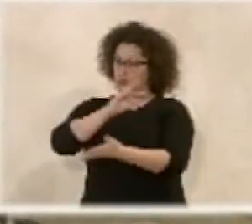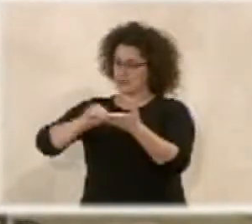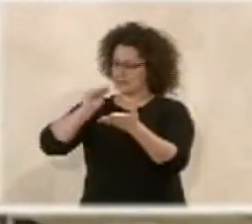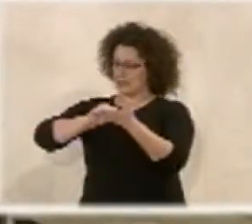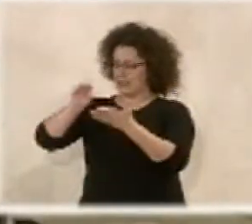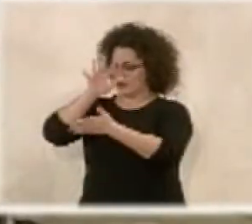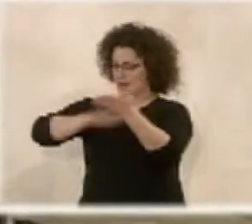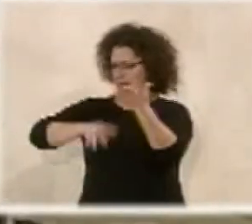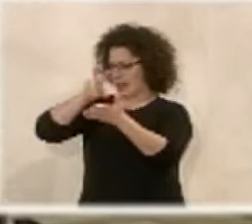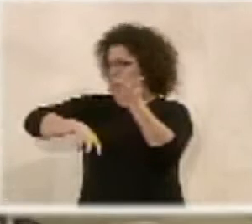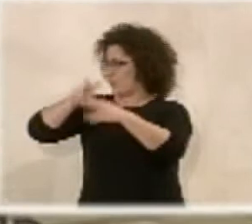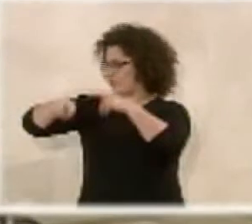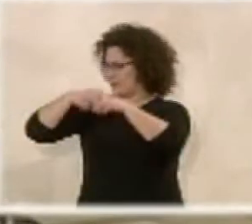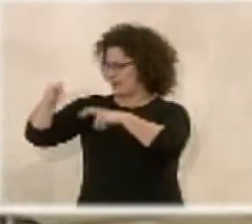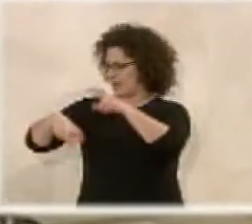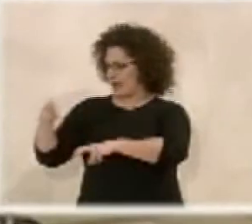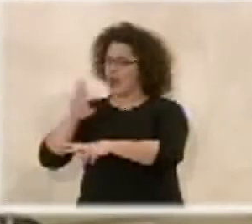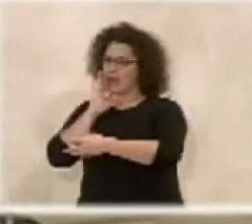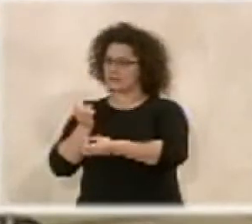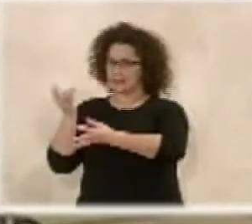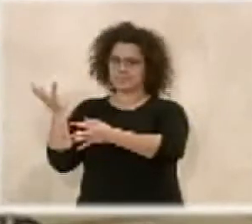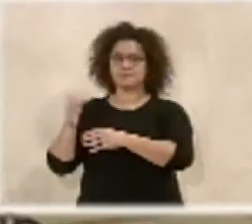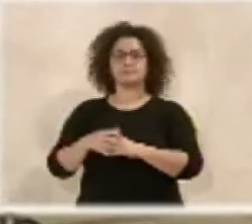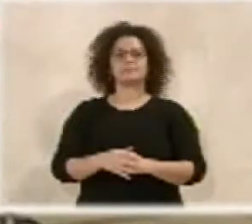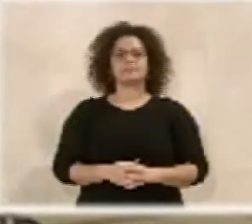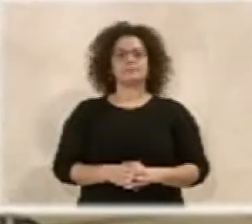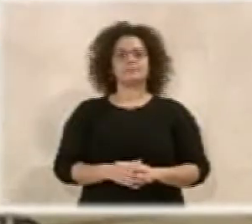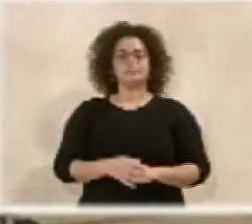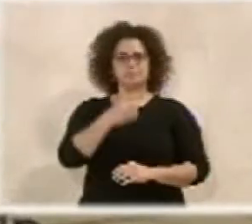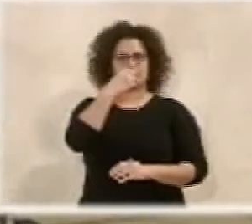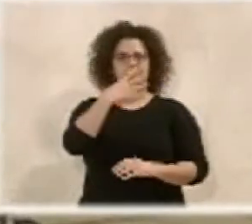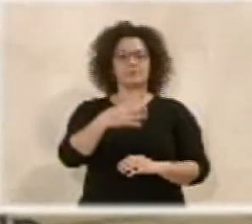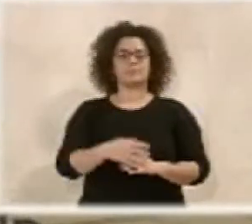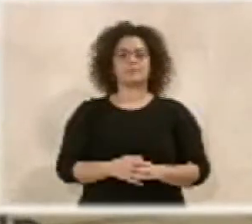las modificaciones que hemos comentado antes.